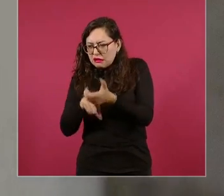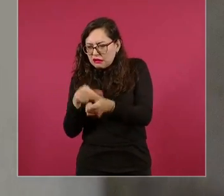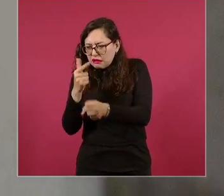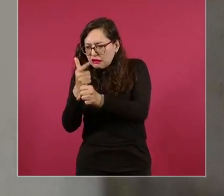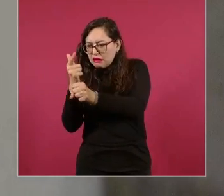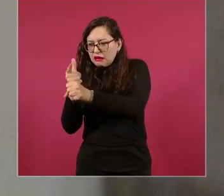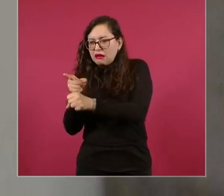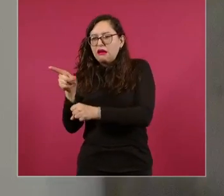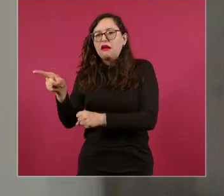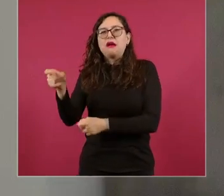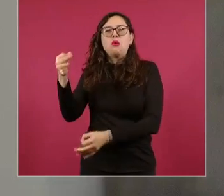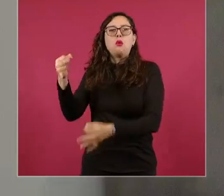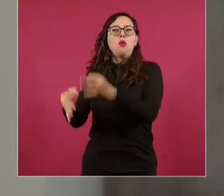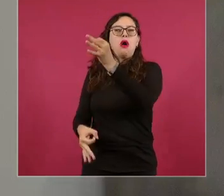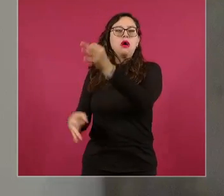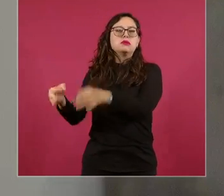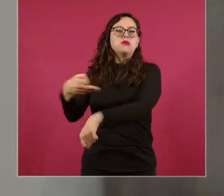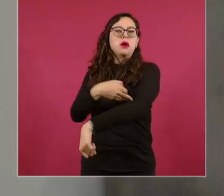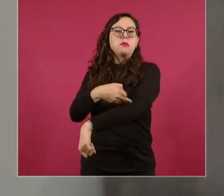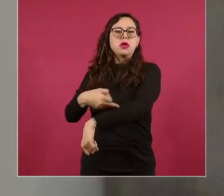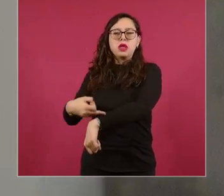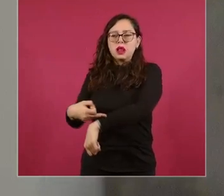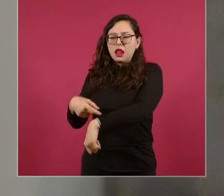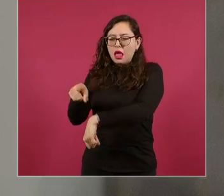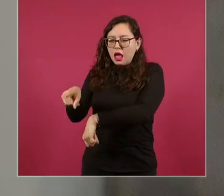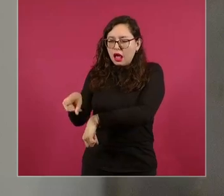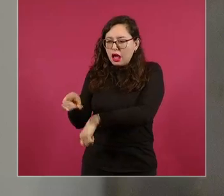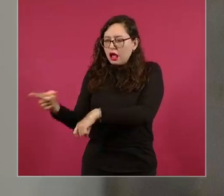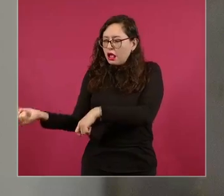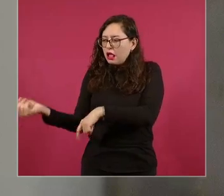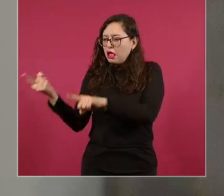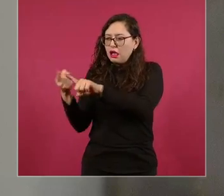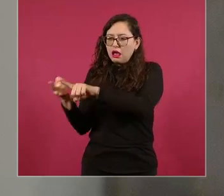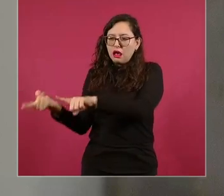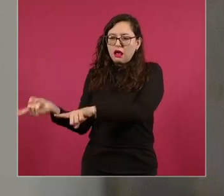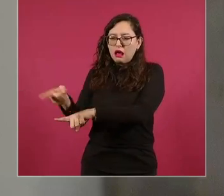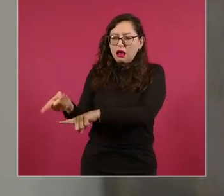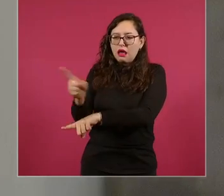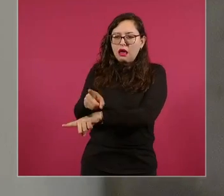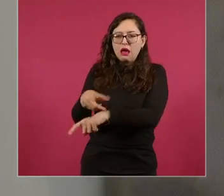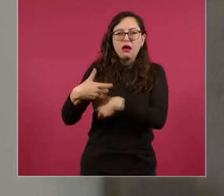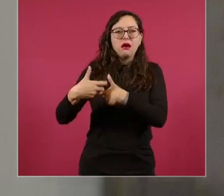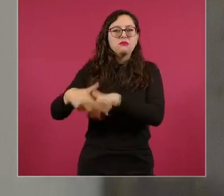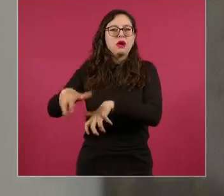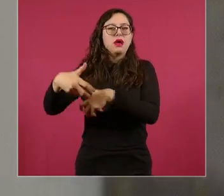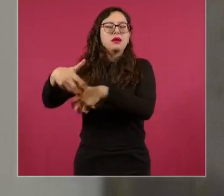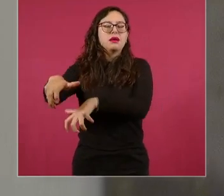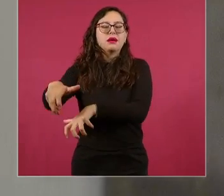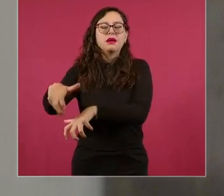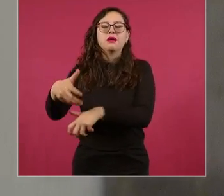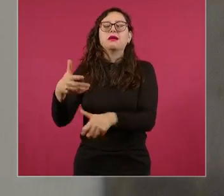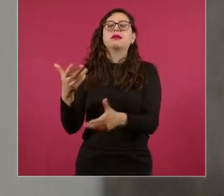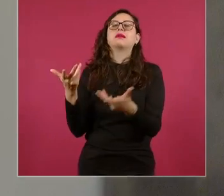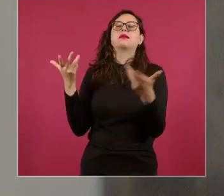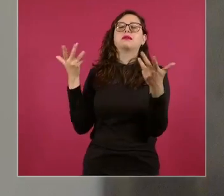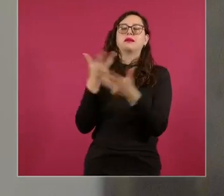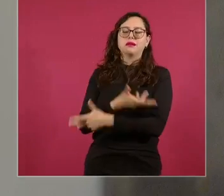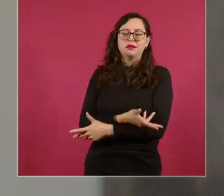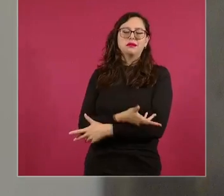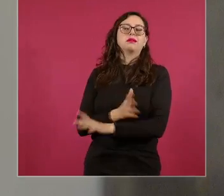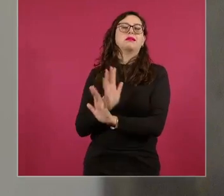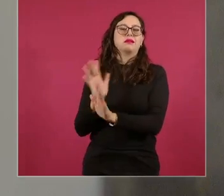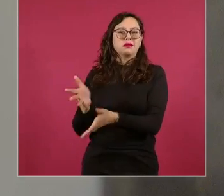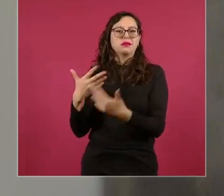ministros. Entonces, mi pregunta, presidente, sería, ¿qué haría la reforma